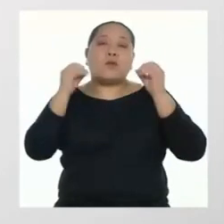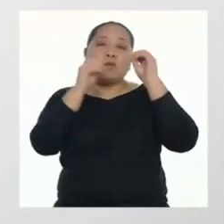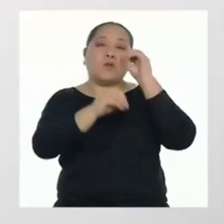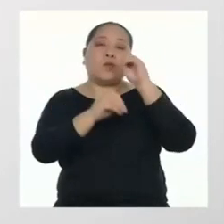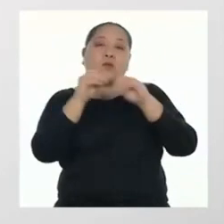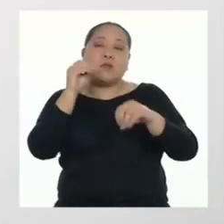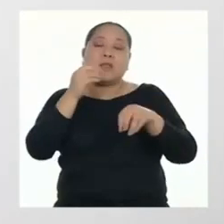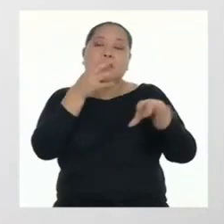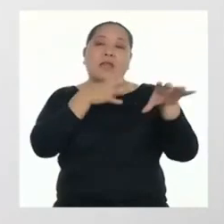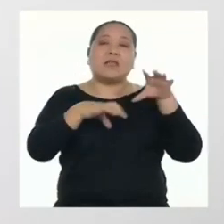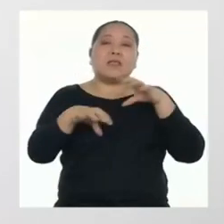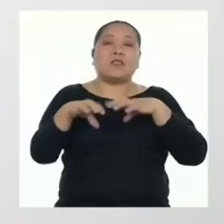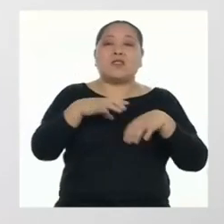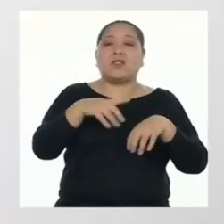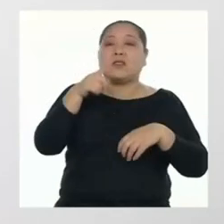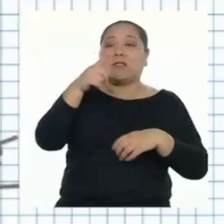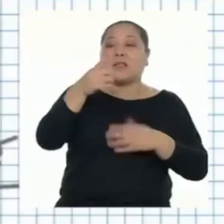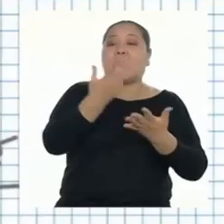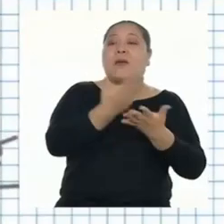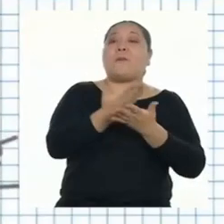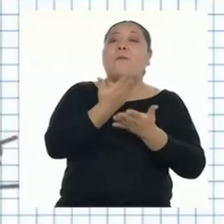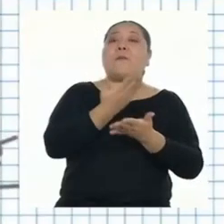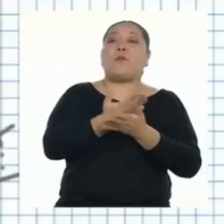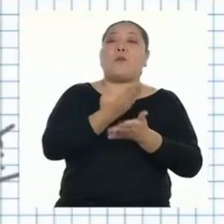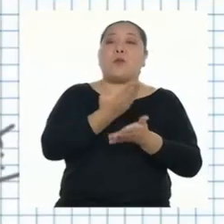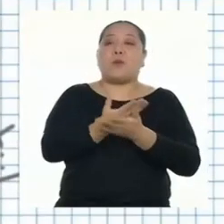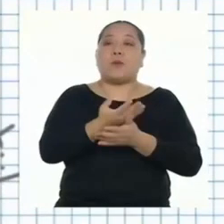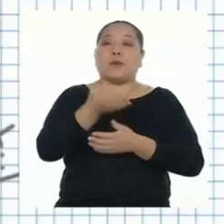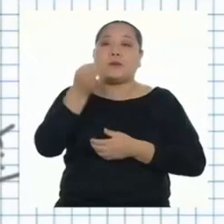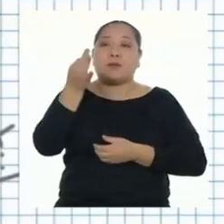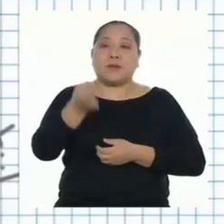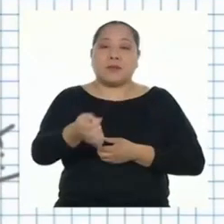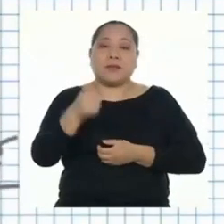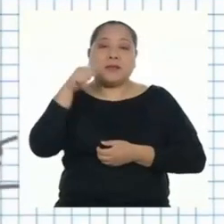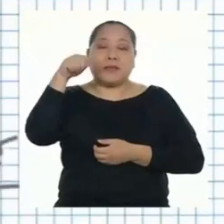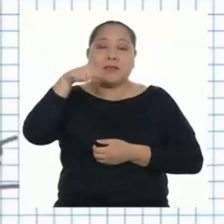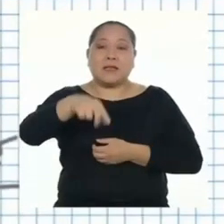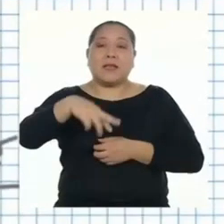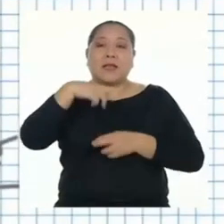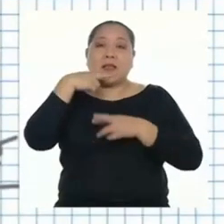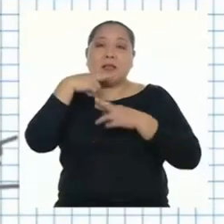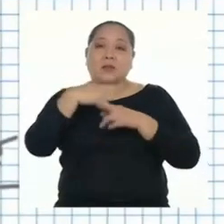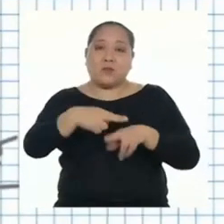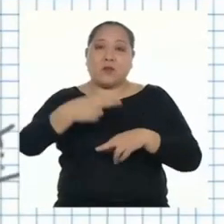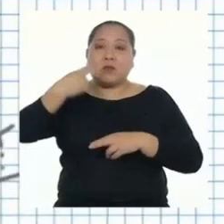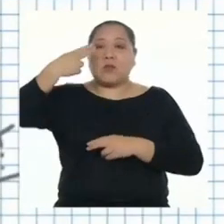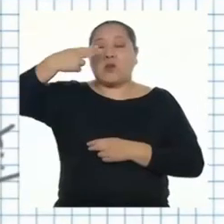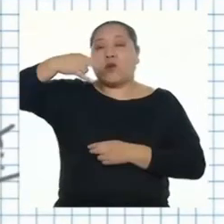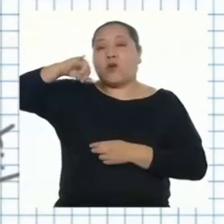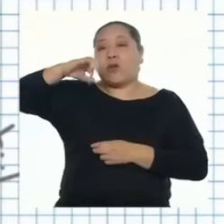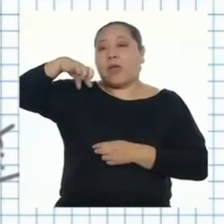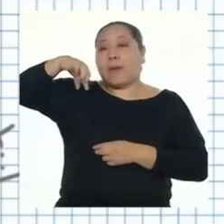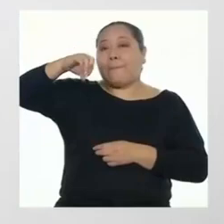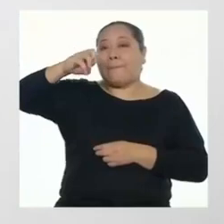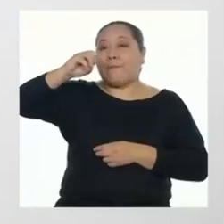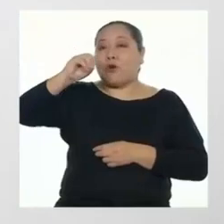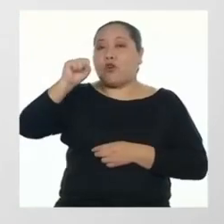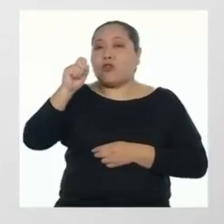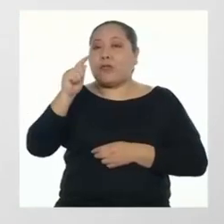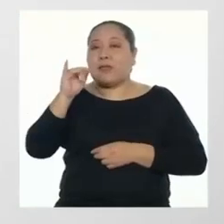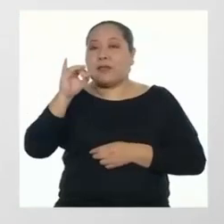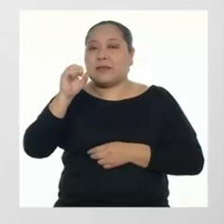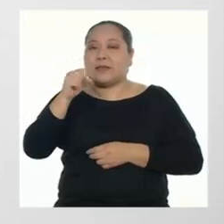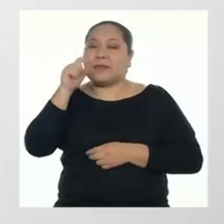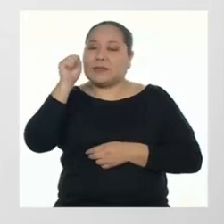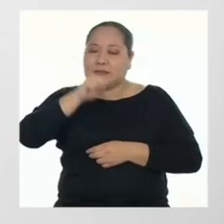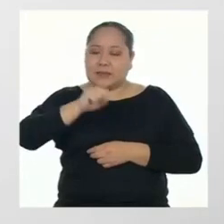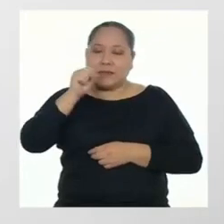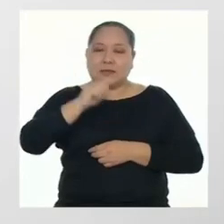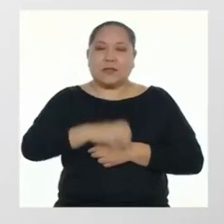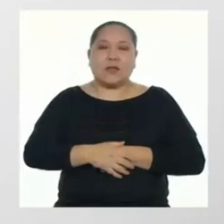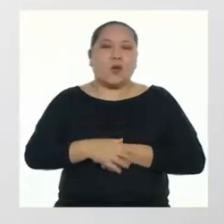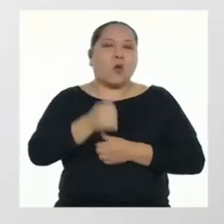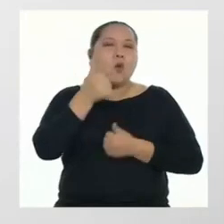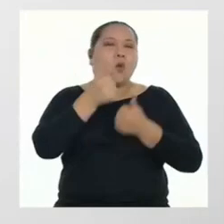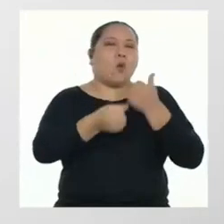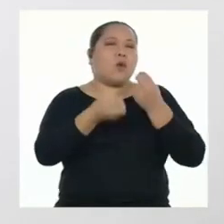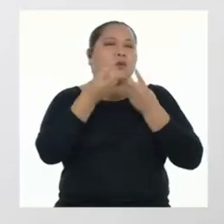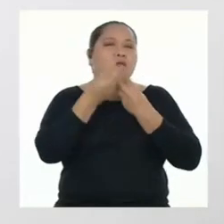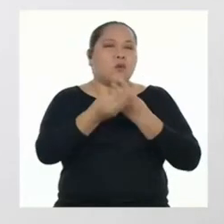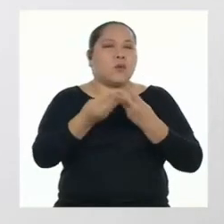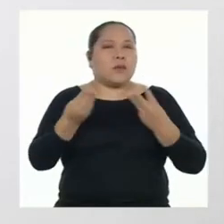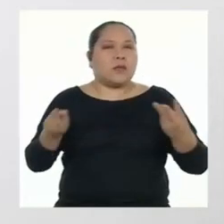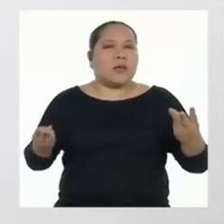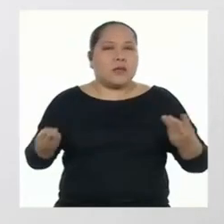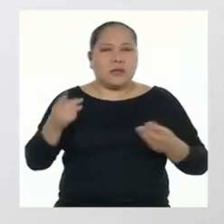las acciones que nos permitan corroborar si nuestra posible respuesta o hipótesis es acertada. ¿Qué materiales, herramientas